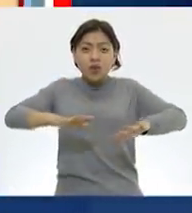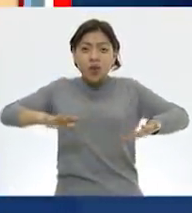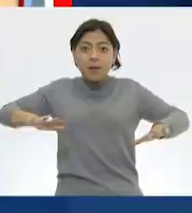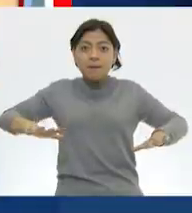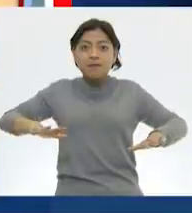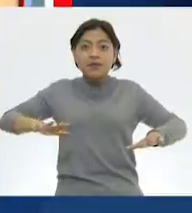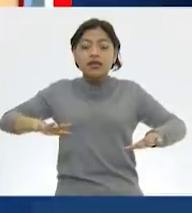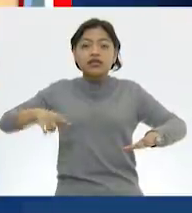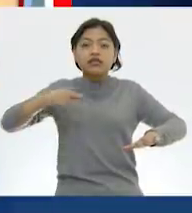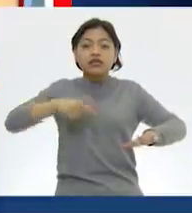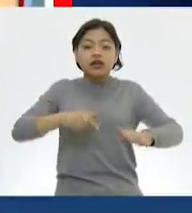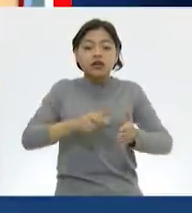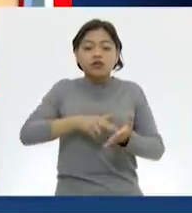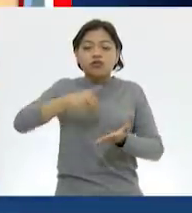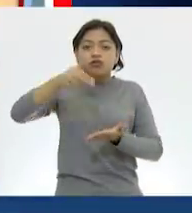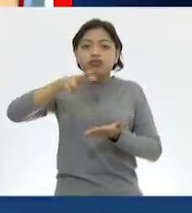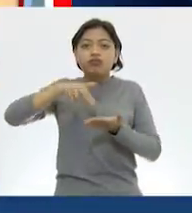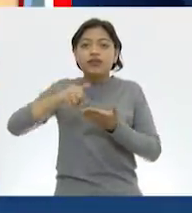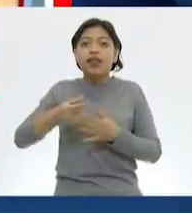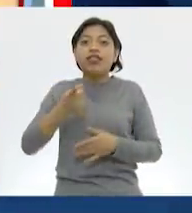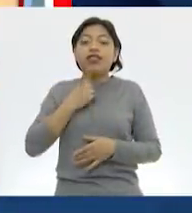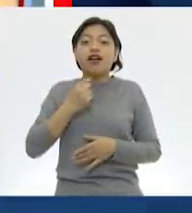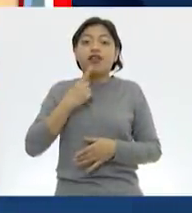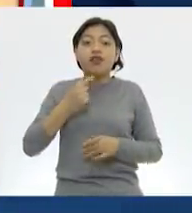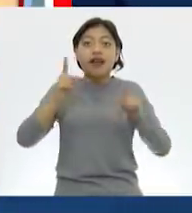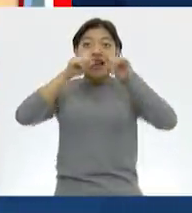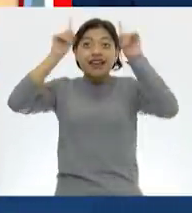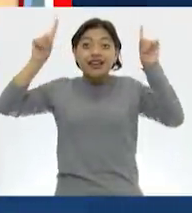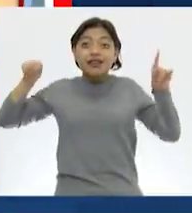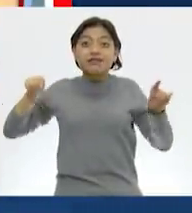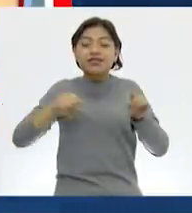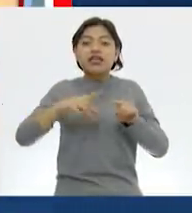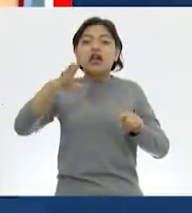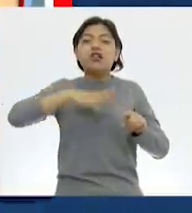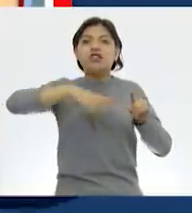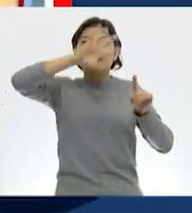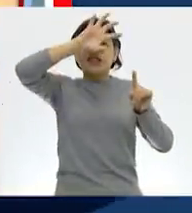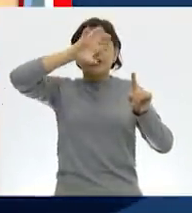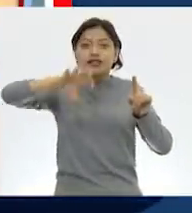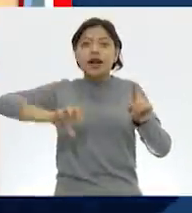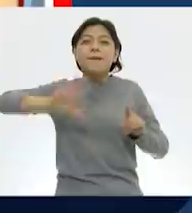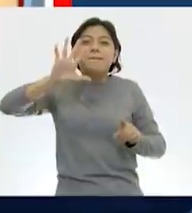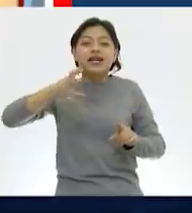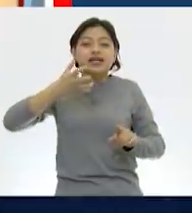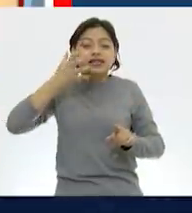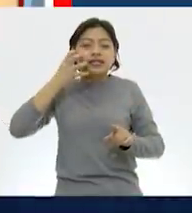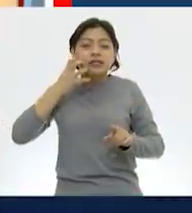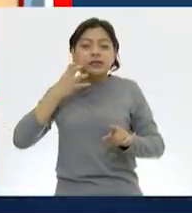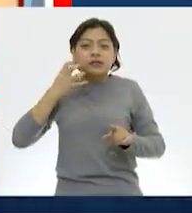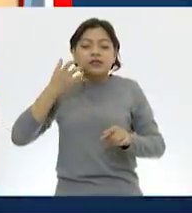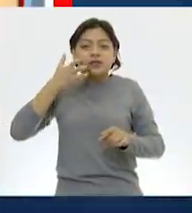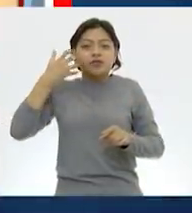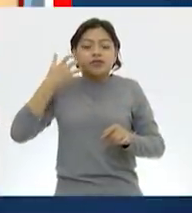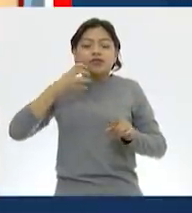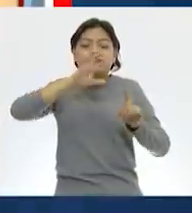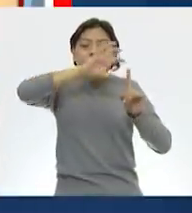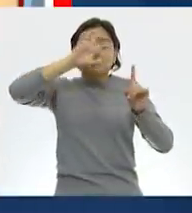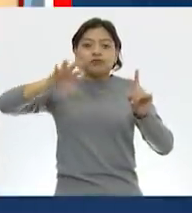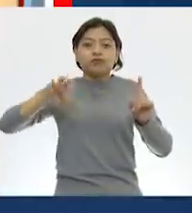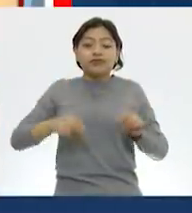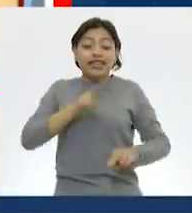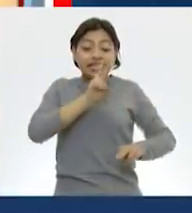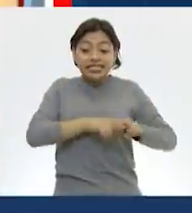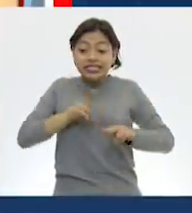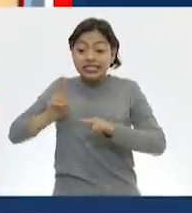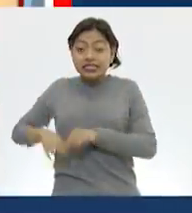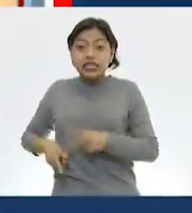estaba lleno de tinta roja y en el pizarrón había rasguños como si un gato lo hubiera arañado. Las bancas de